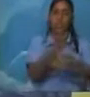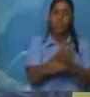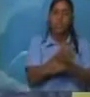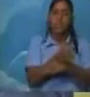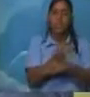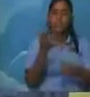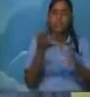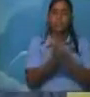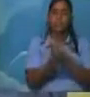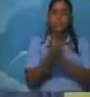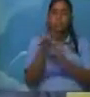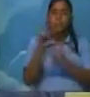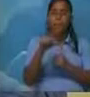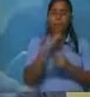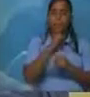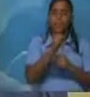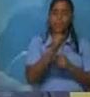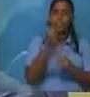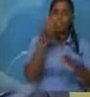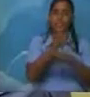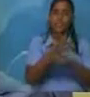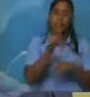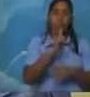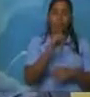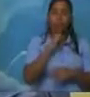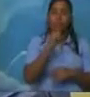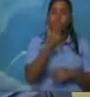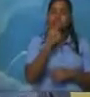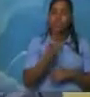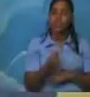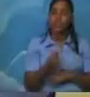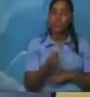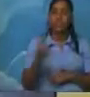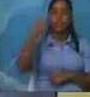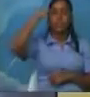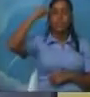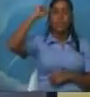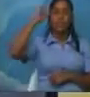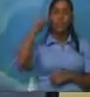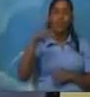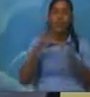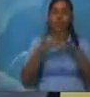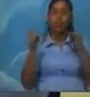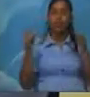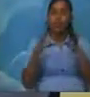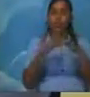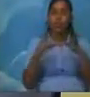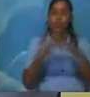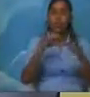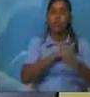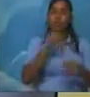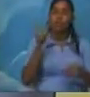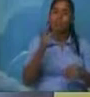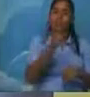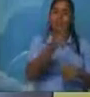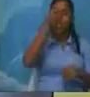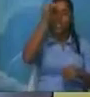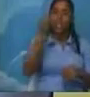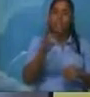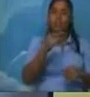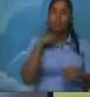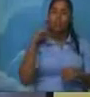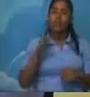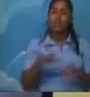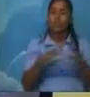Oiga esto esto esto entrar no es fácil recuerde estos grupos de creyentes murieron todos en el